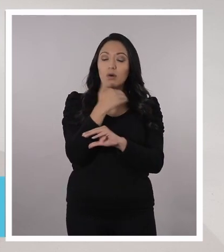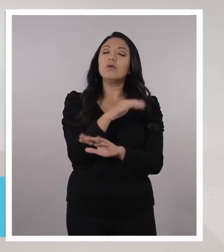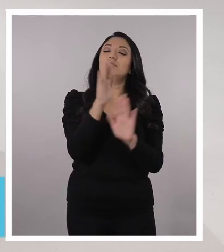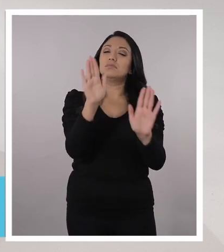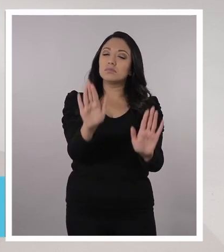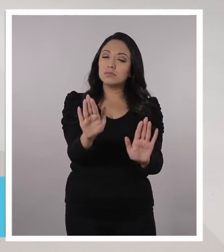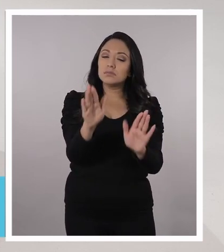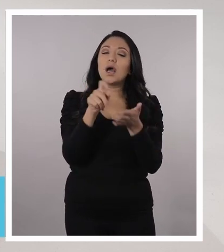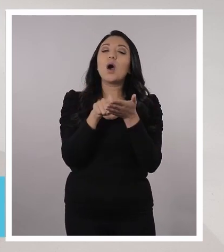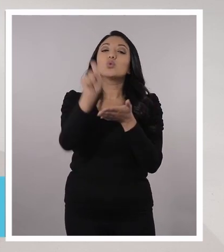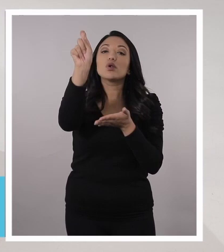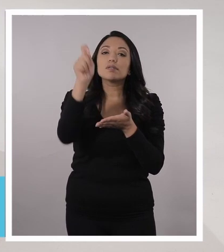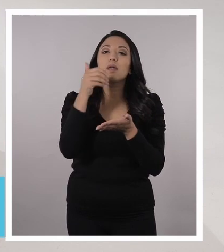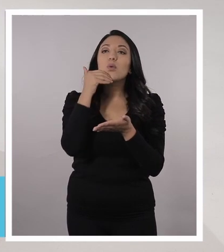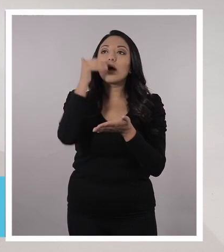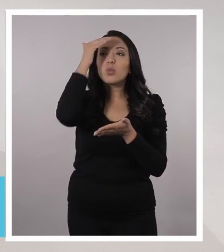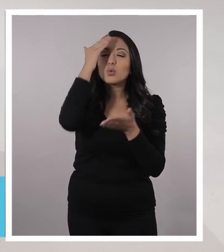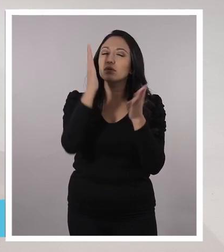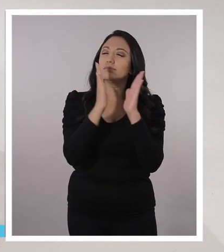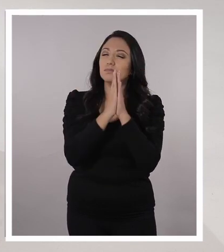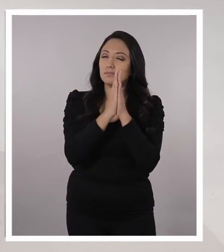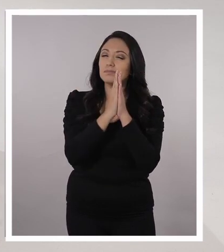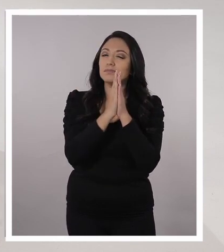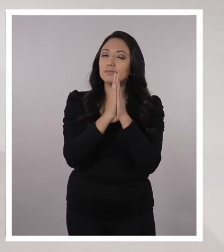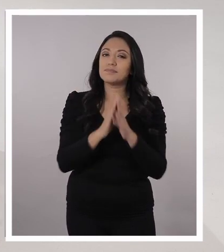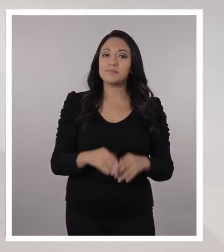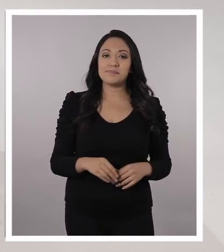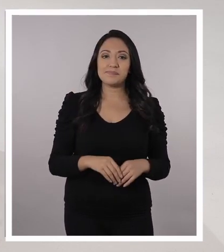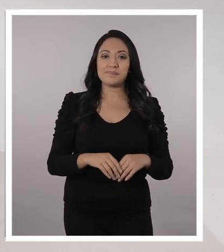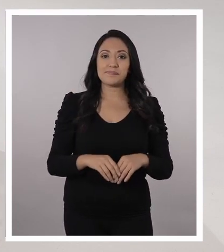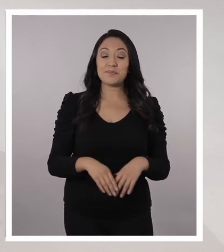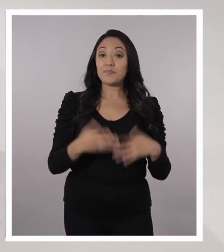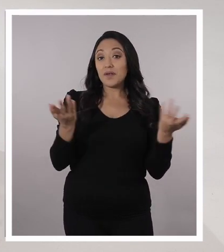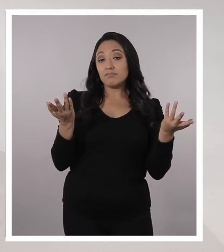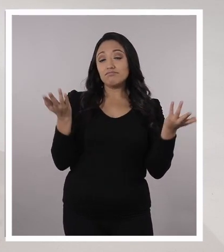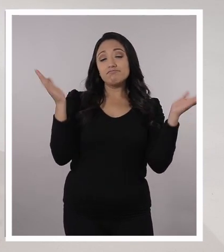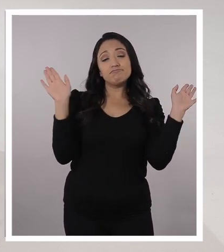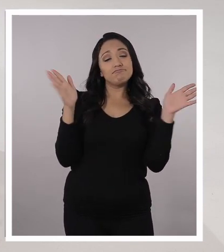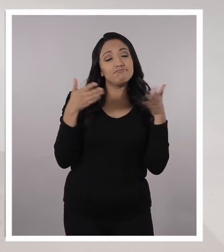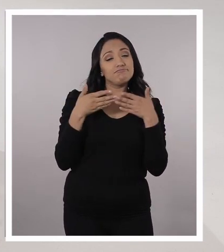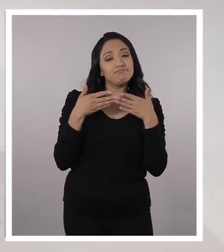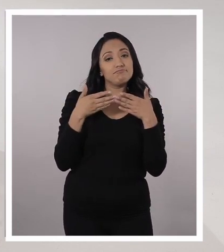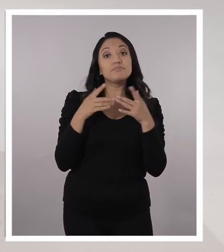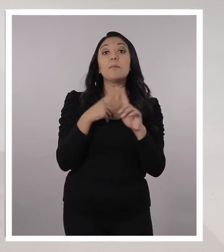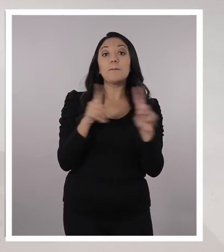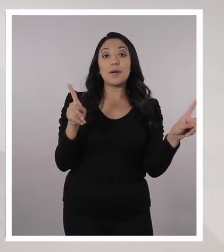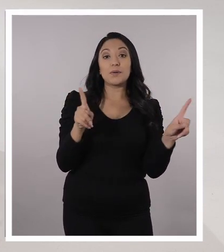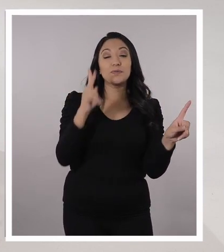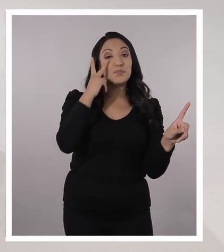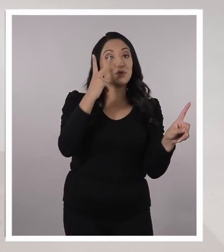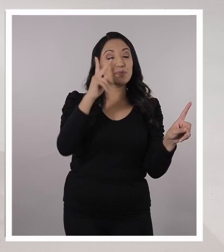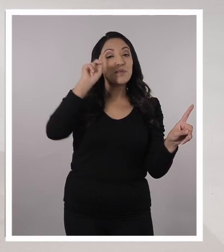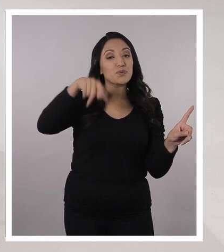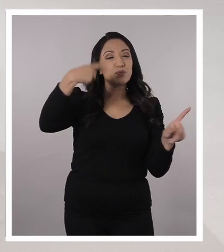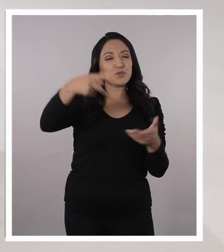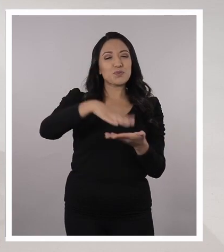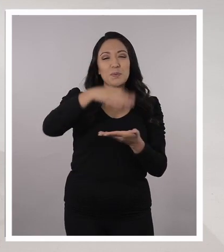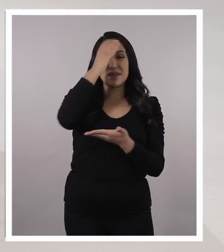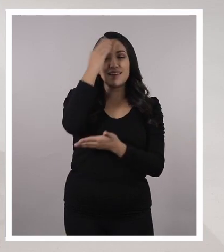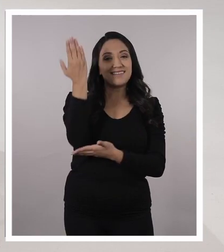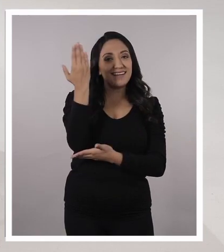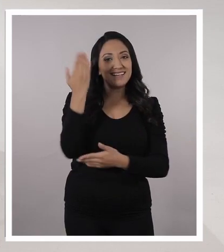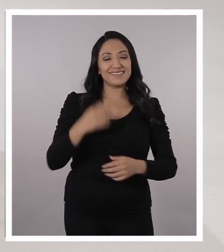contenido a redes sociales deben tener la autorización de una persona adulta. Y ahora la clase terminó, pero seguramente nos veremos en el